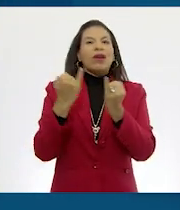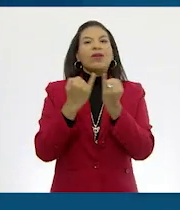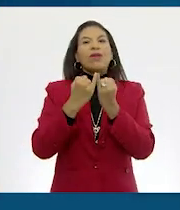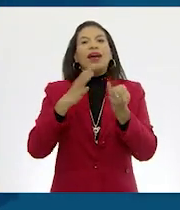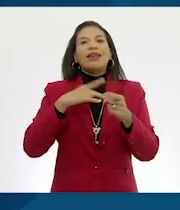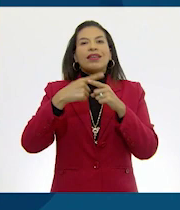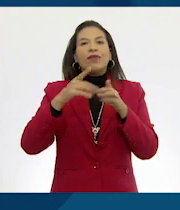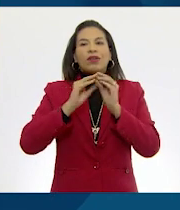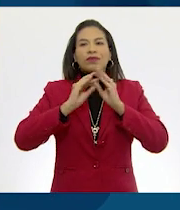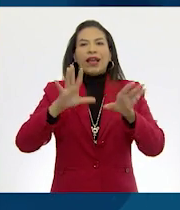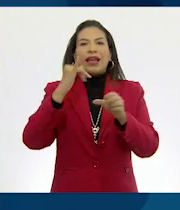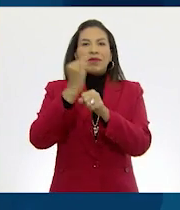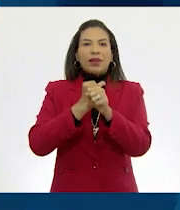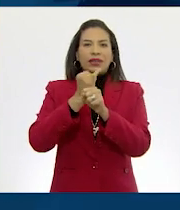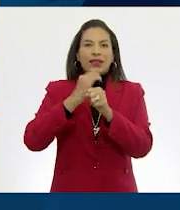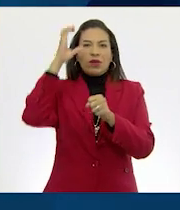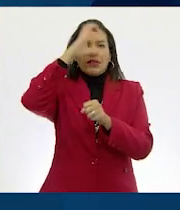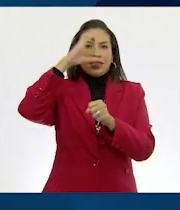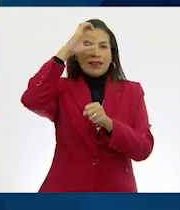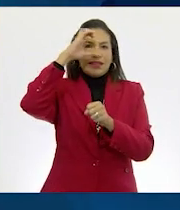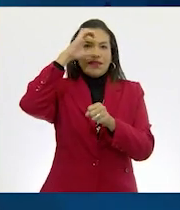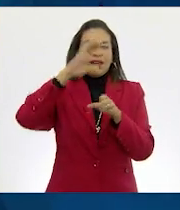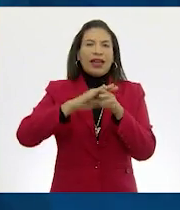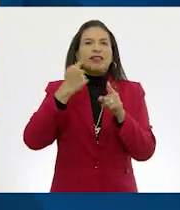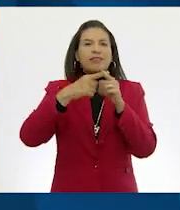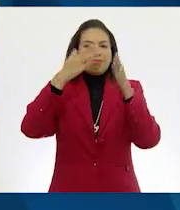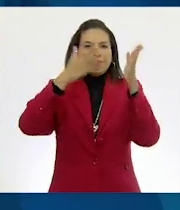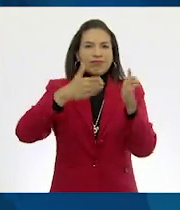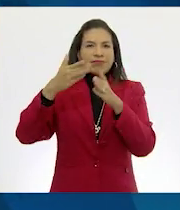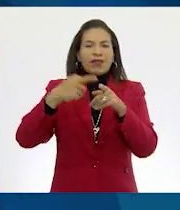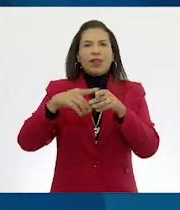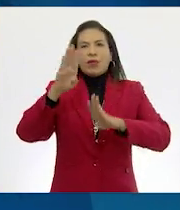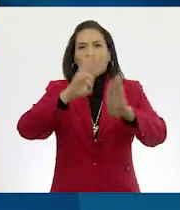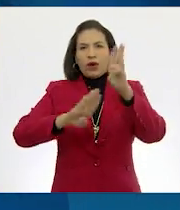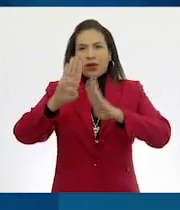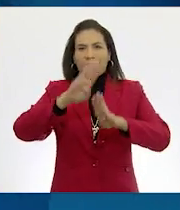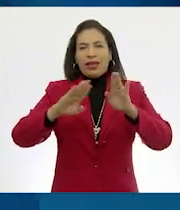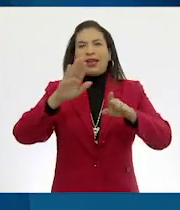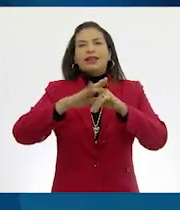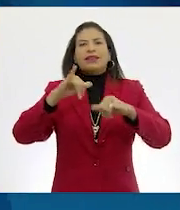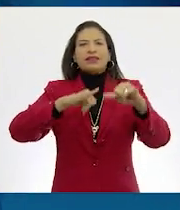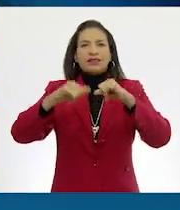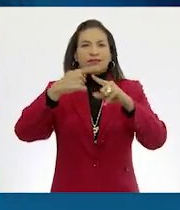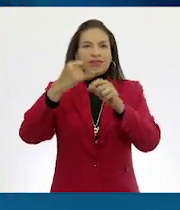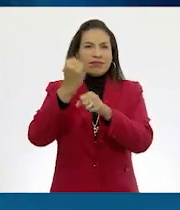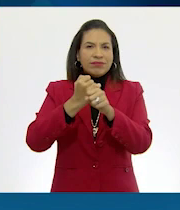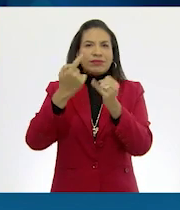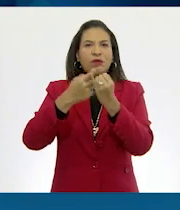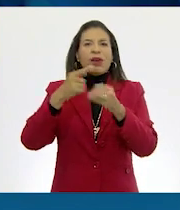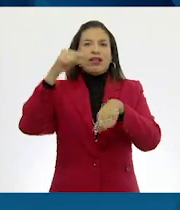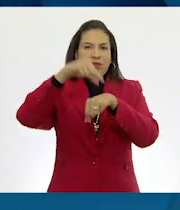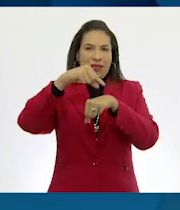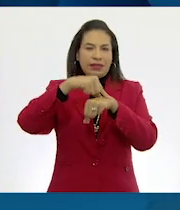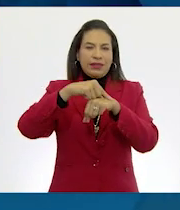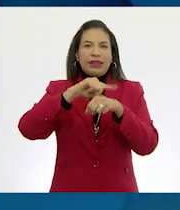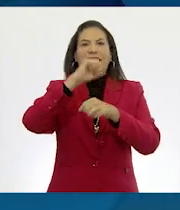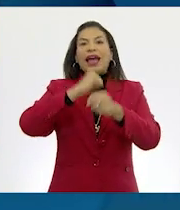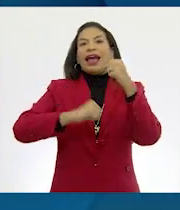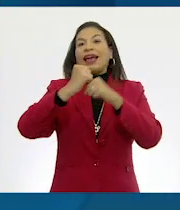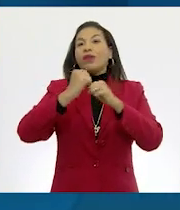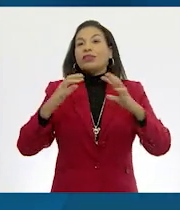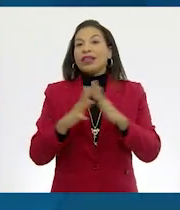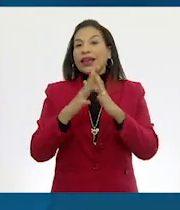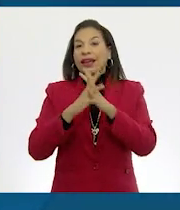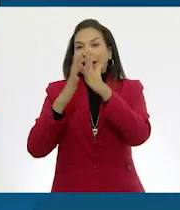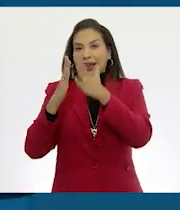también se impulsó la investigación científica en disciplinas como biología, geología y medicina. Tras los años de